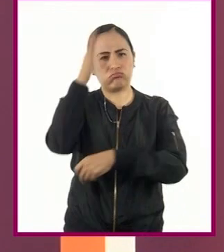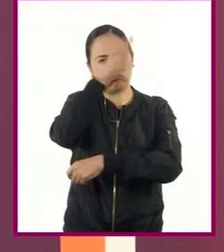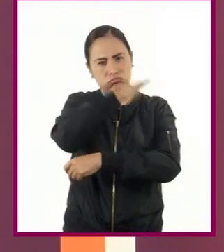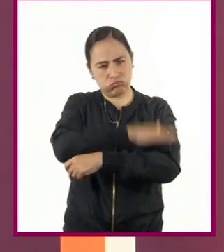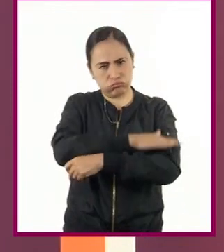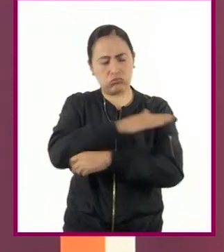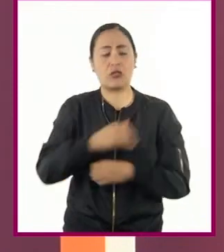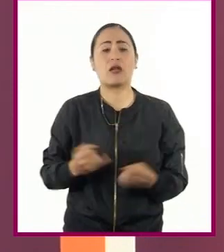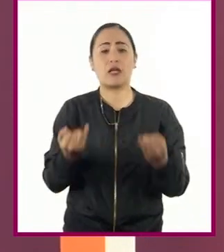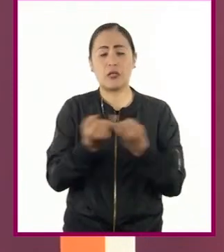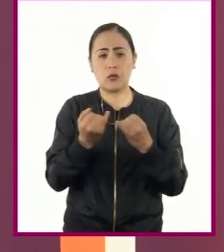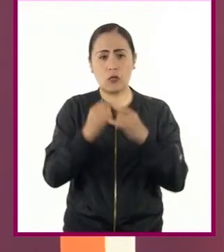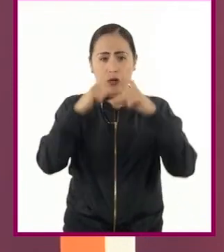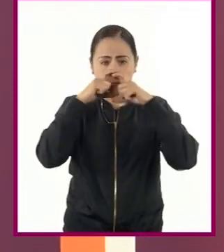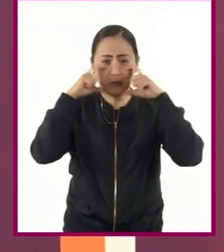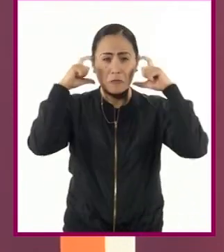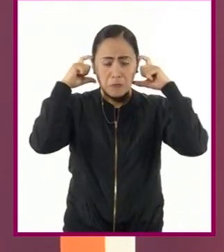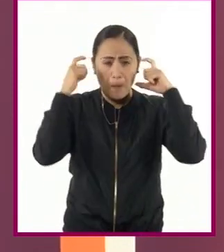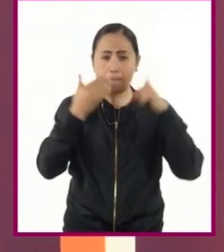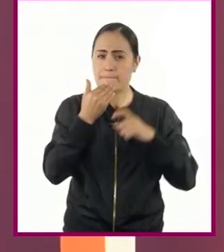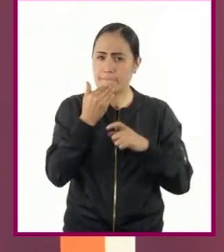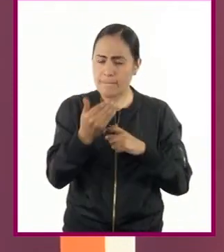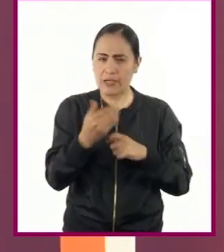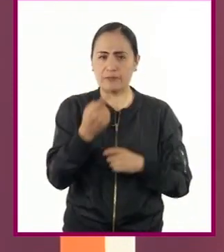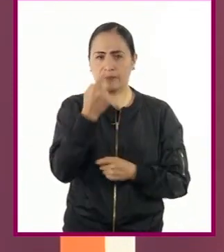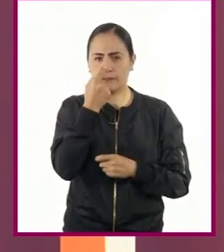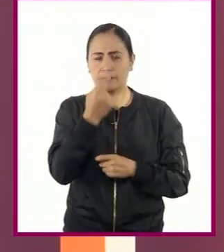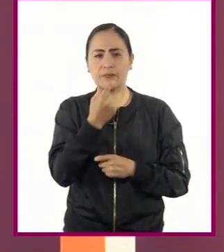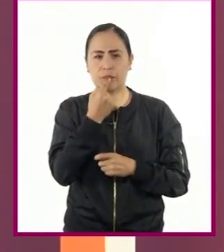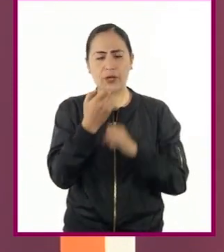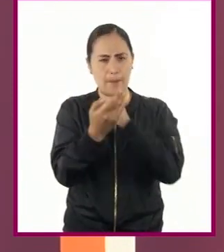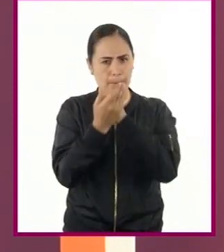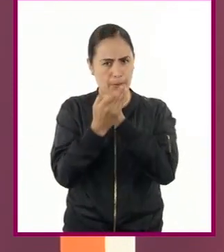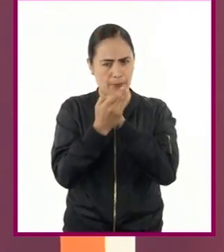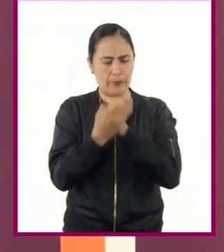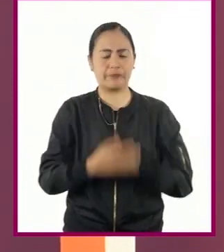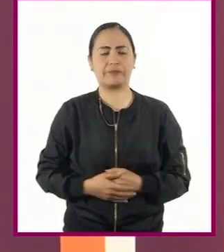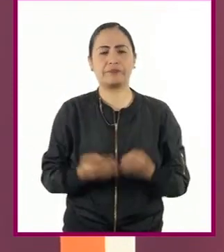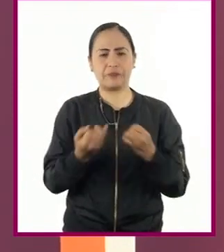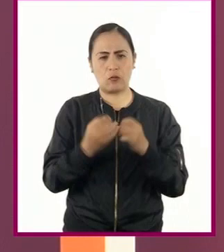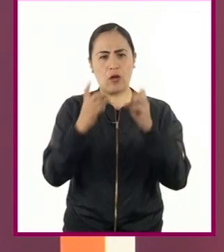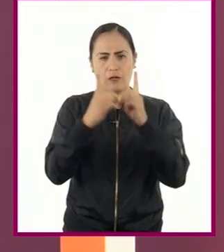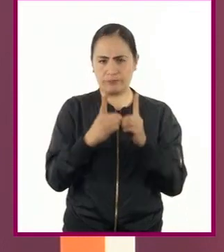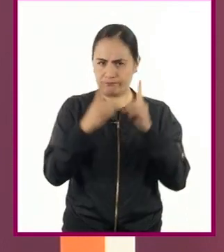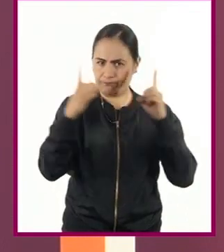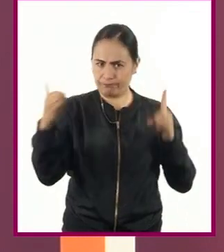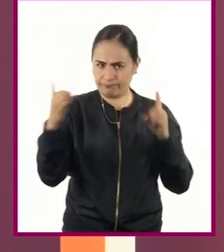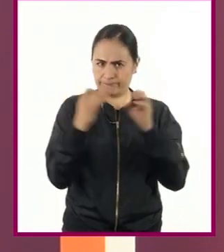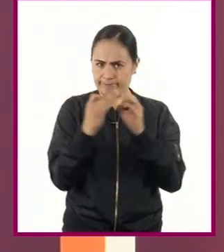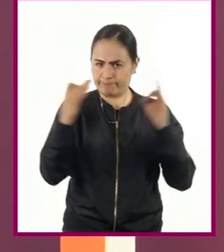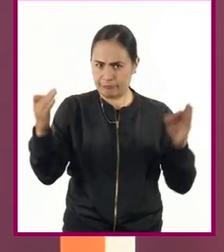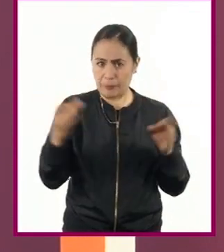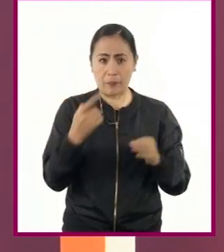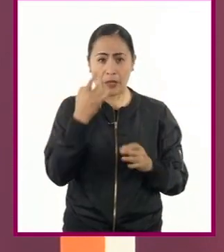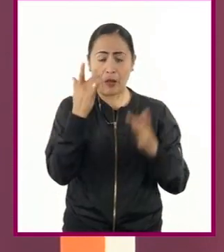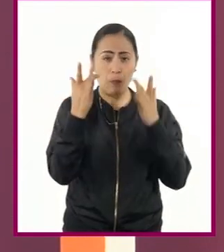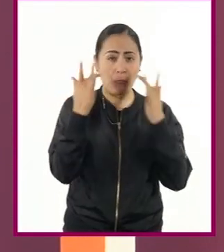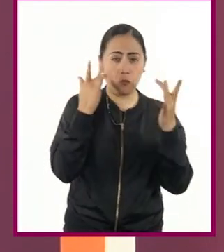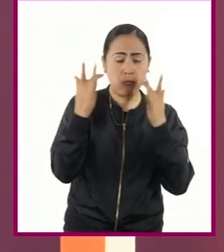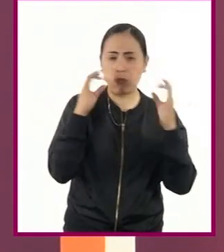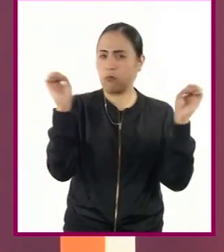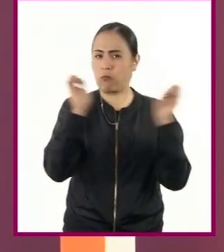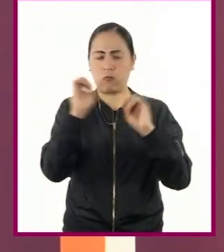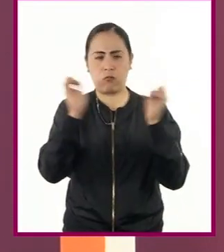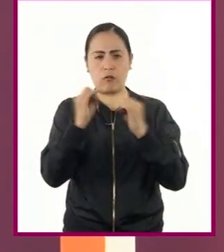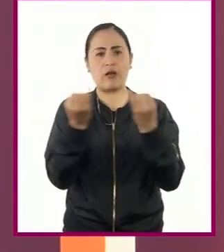el cubrebocas correctamente, es decir, cubriendo nariz y boca. Mantener la sana distancia. Procurar no tocarse el rostro y